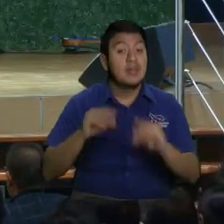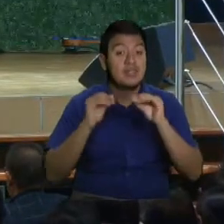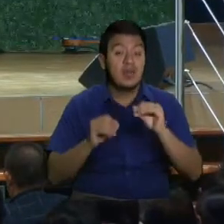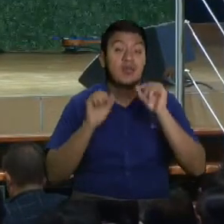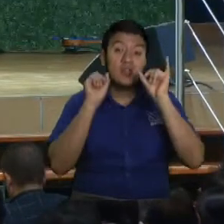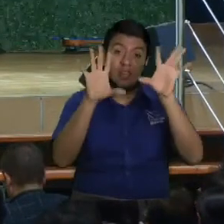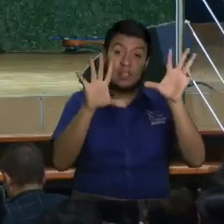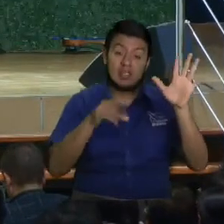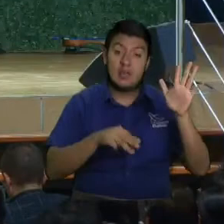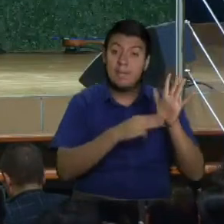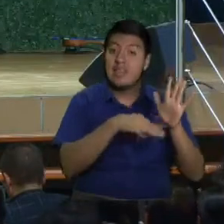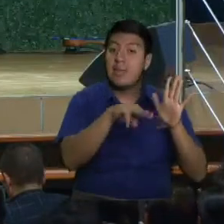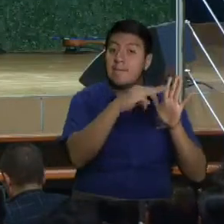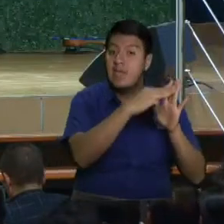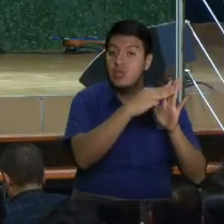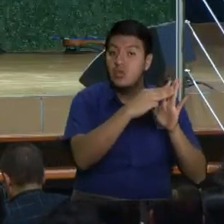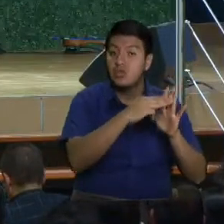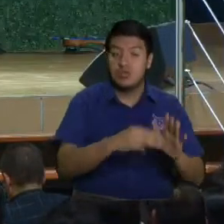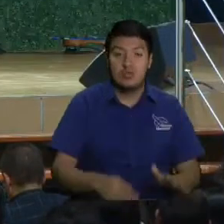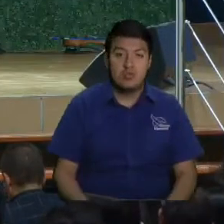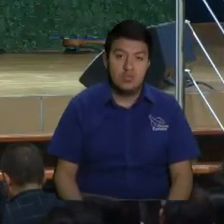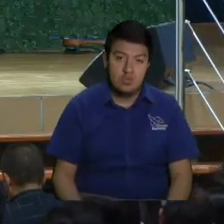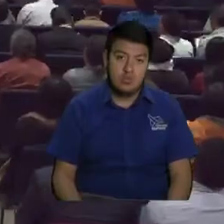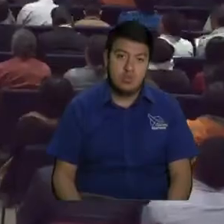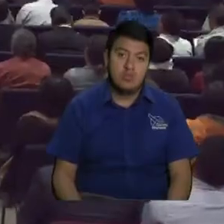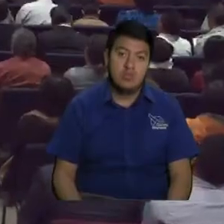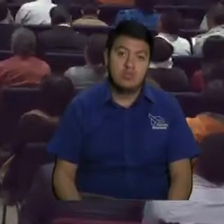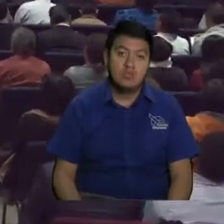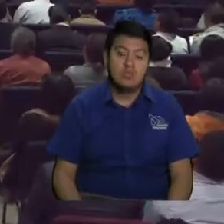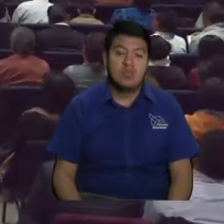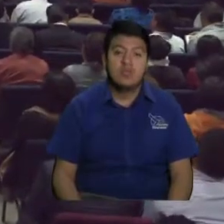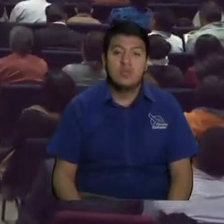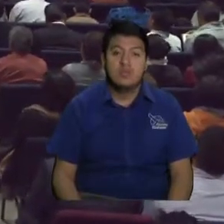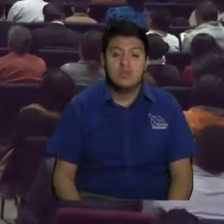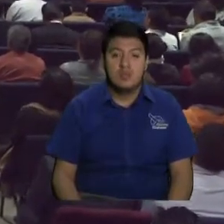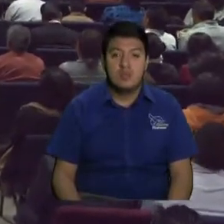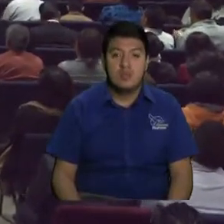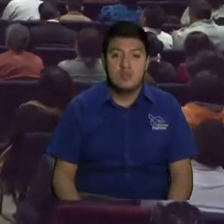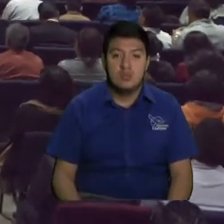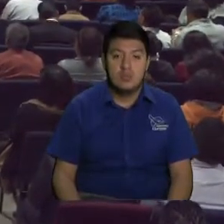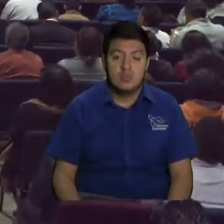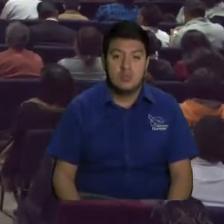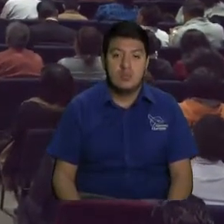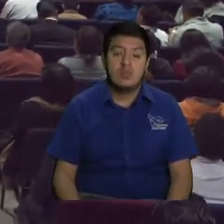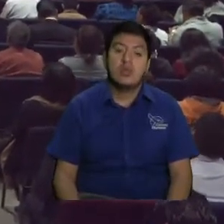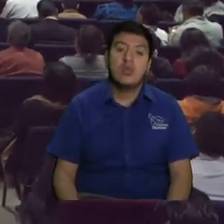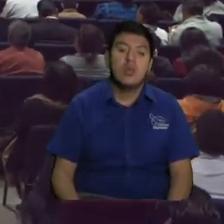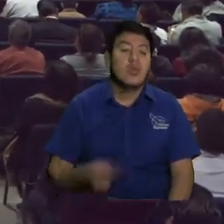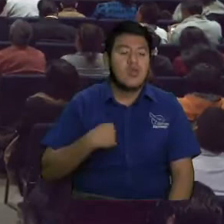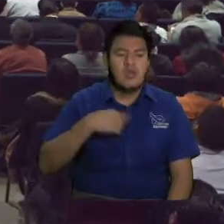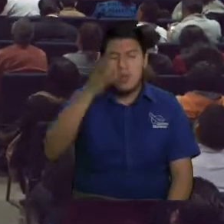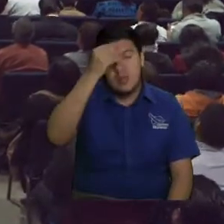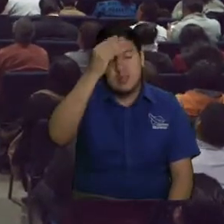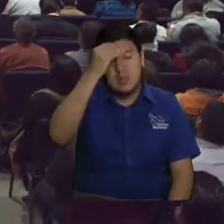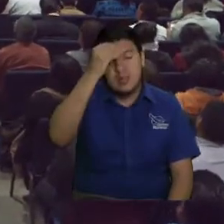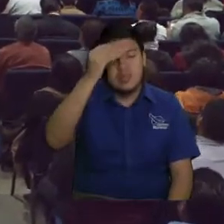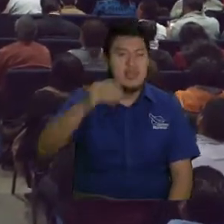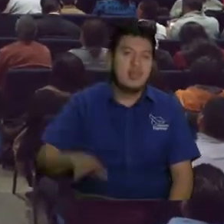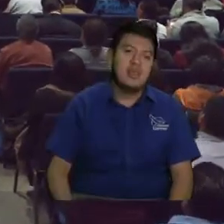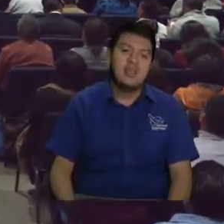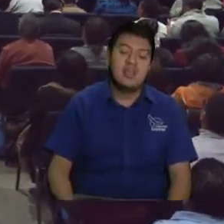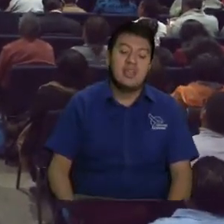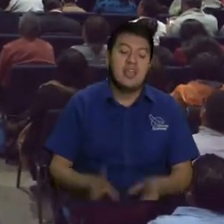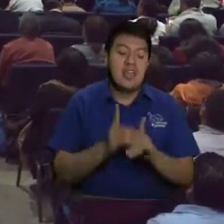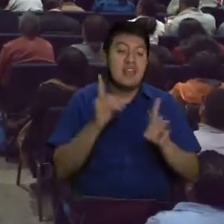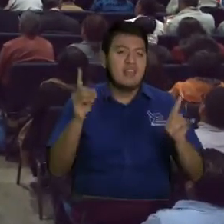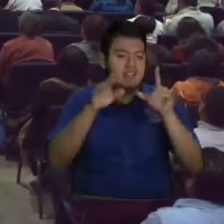los enseñaron bien, por cierto, porque los cambiaron. Y como yo no sabía que estaban en la Biblia, me los tuve que aprender todos chanfleados, así que mejor los borré